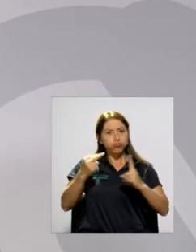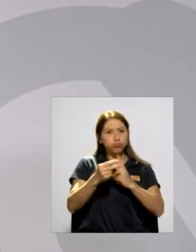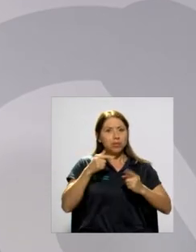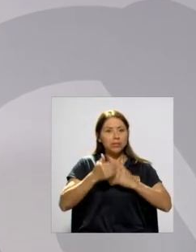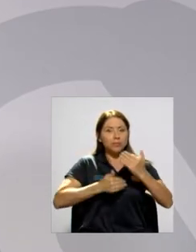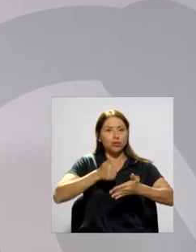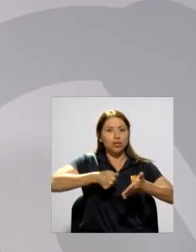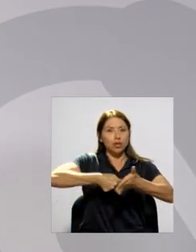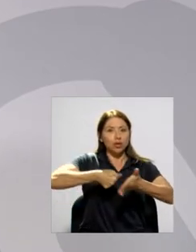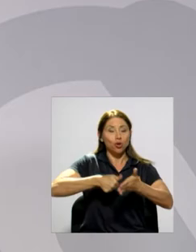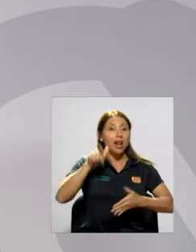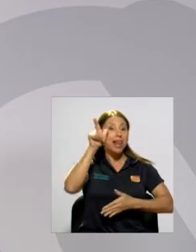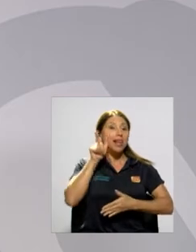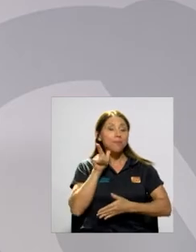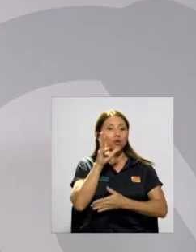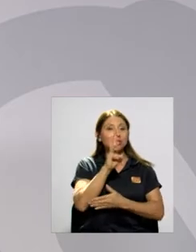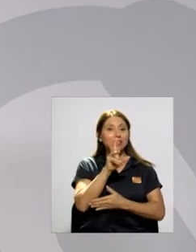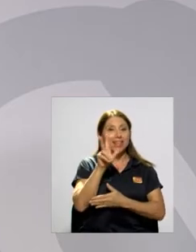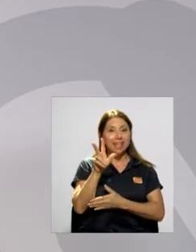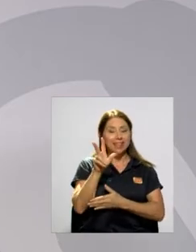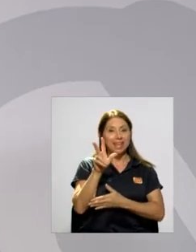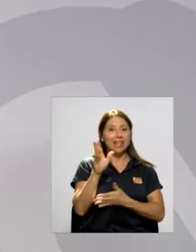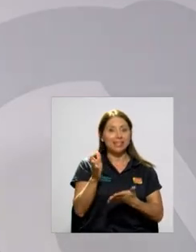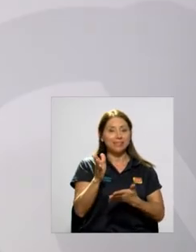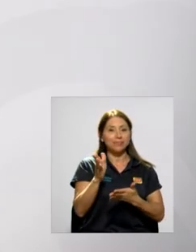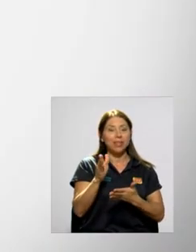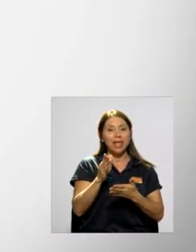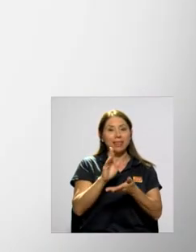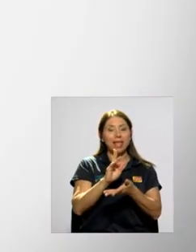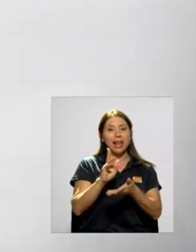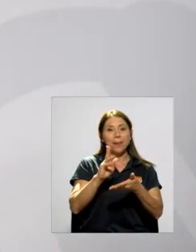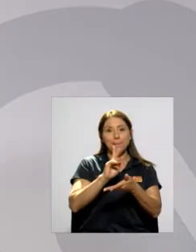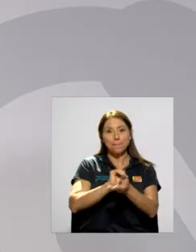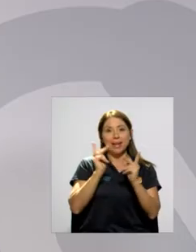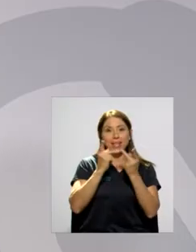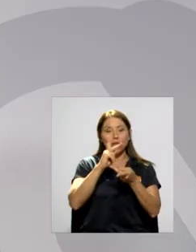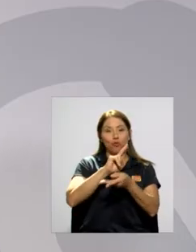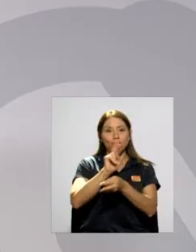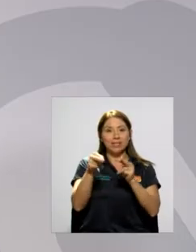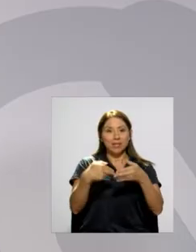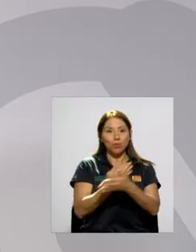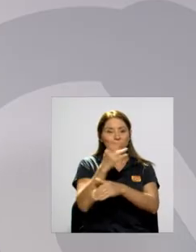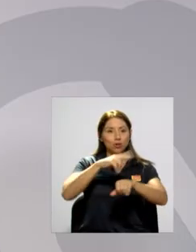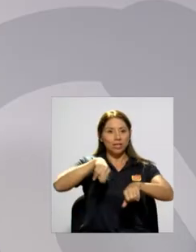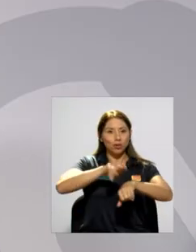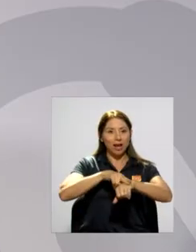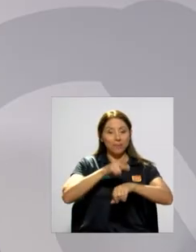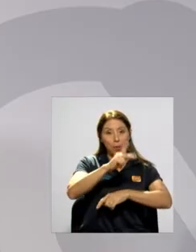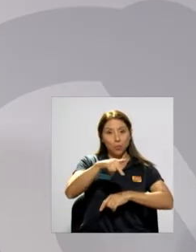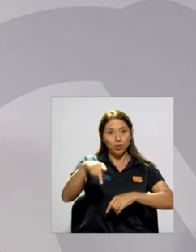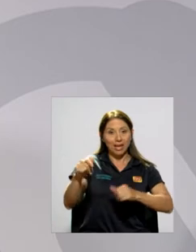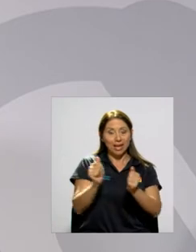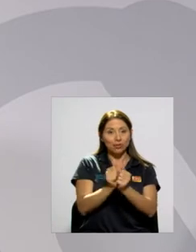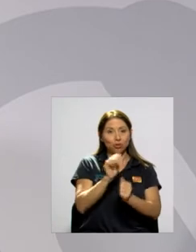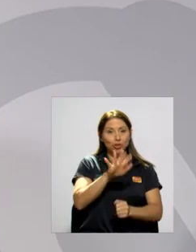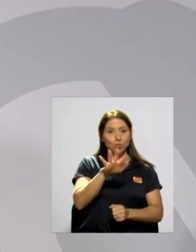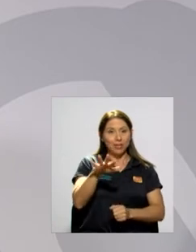tenemos a Limón con un 63 de parte del Partido de Restauración Nacional y en Punta Arenas con un